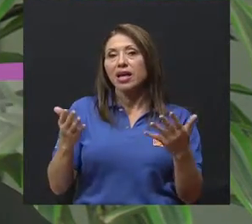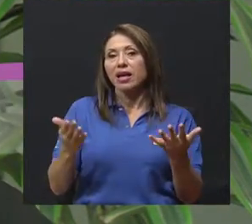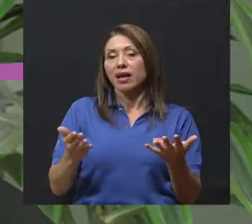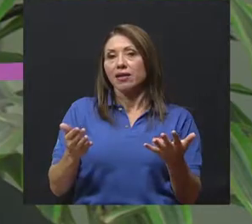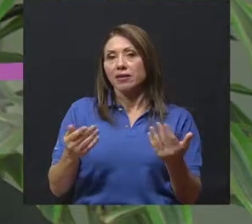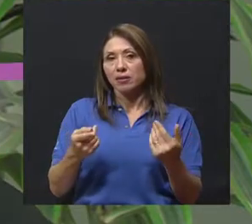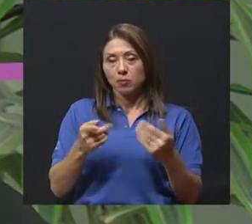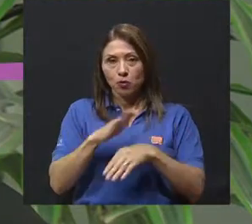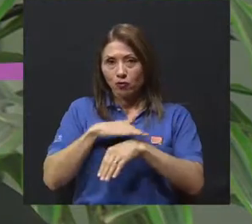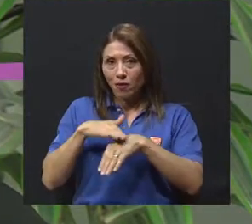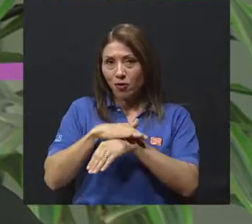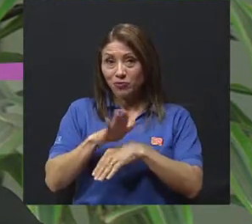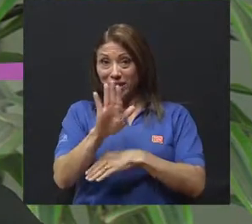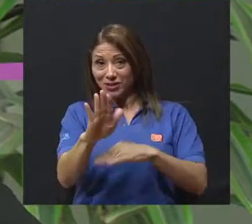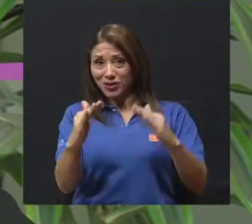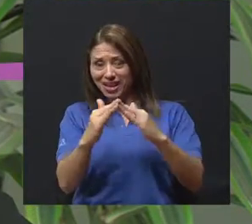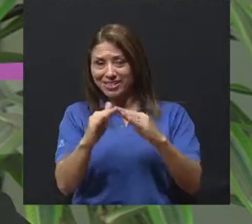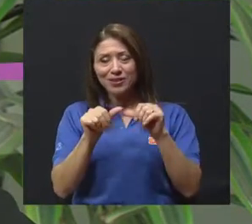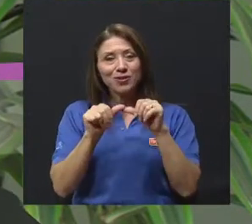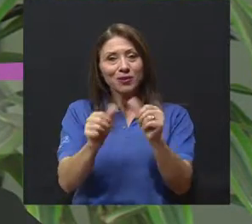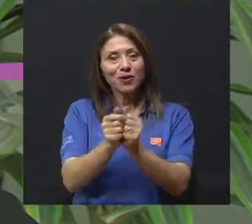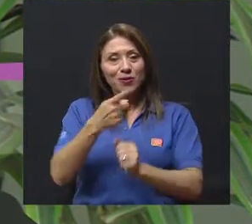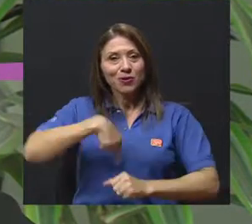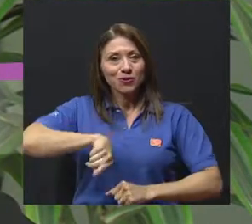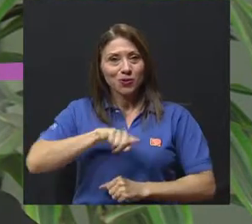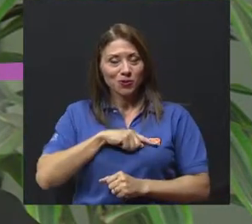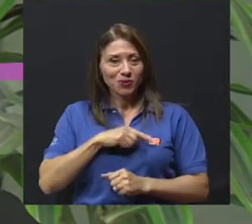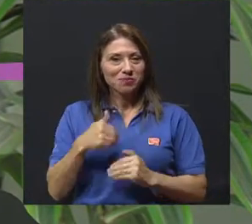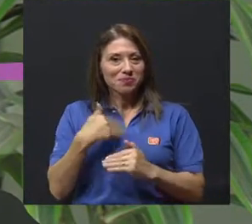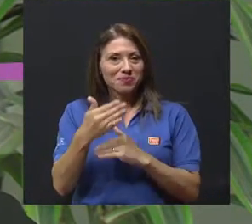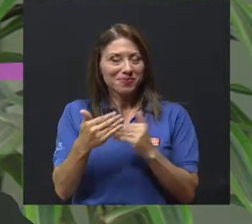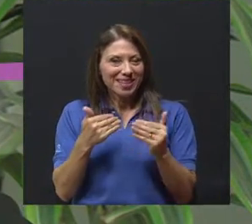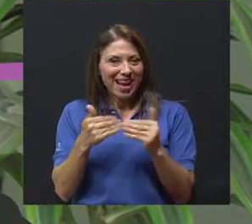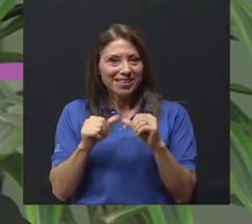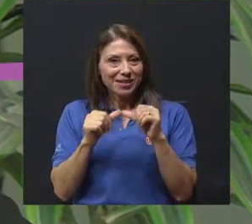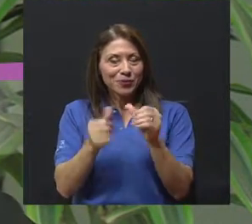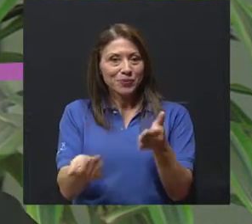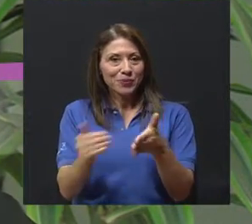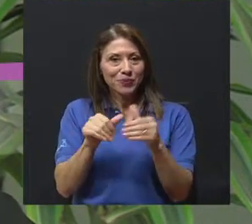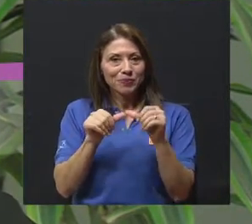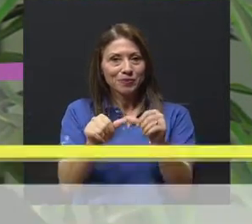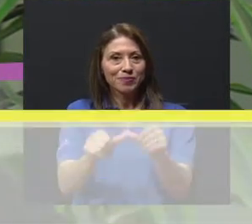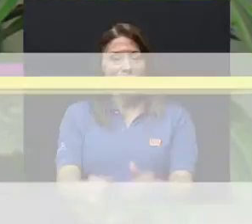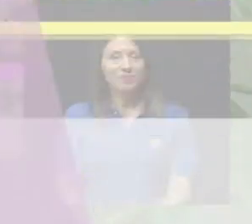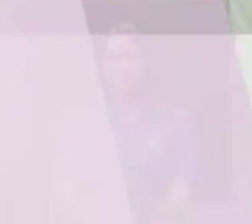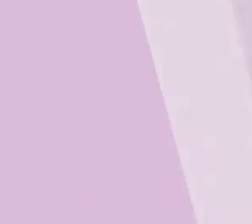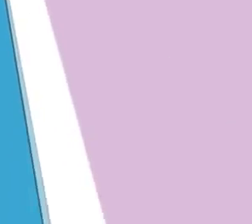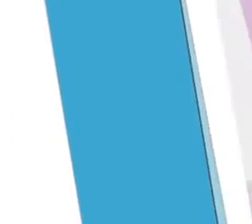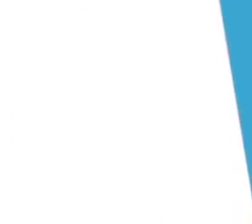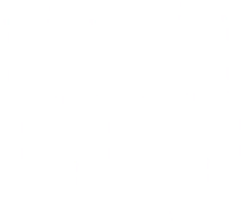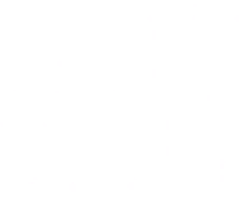seguir ampliando al respecto por favor haya en sus hogares que estén con nosotros y ya casi regresamos